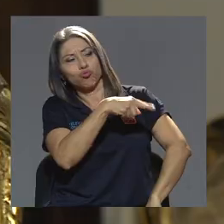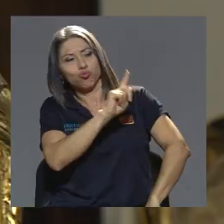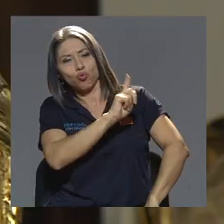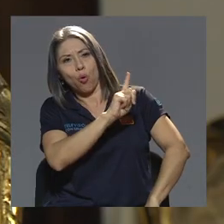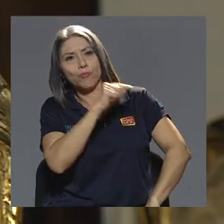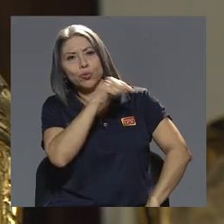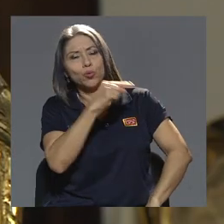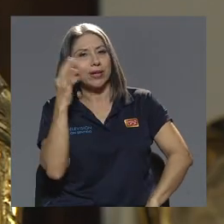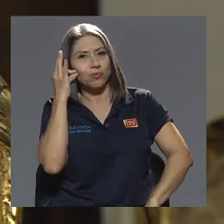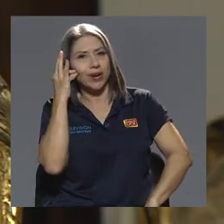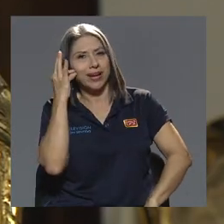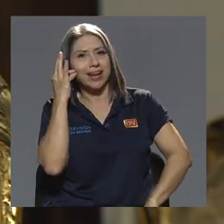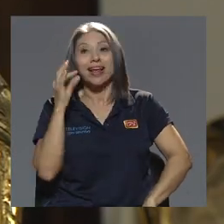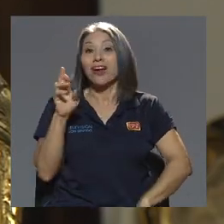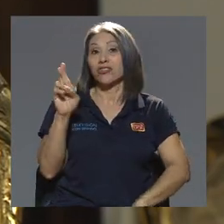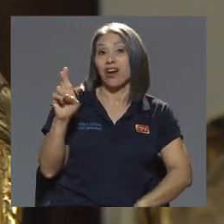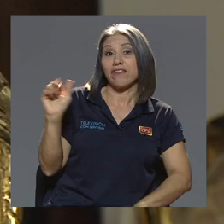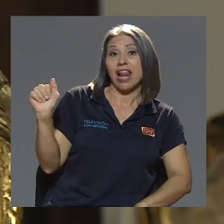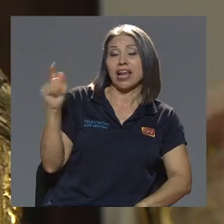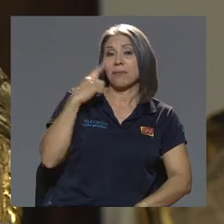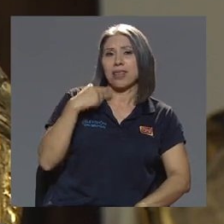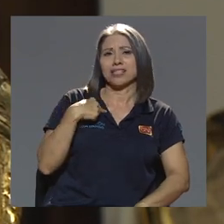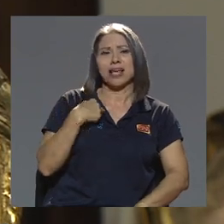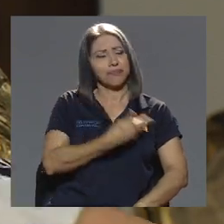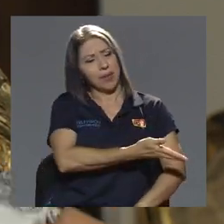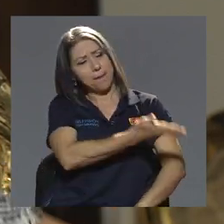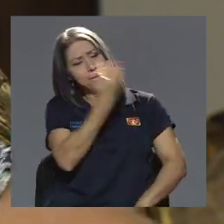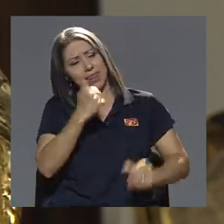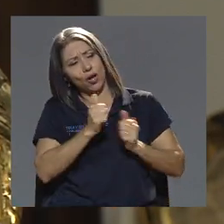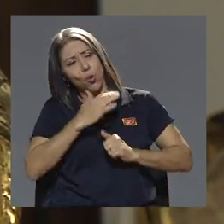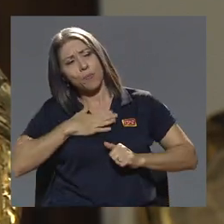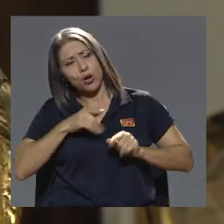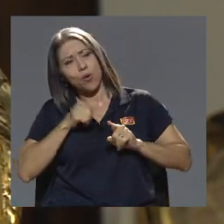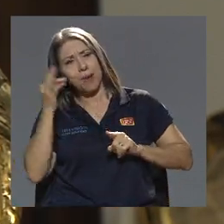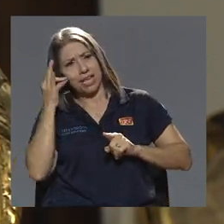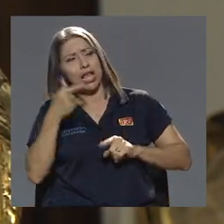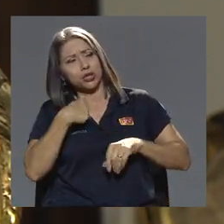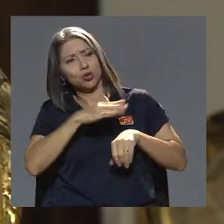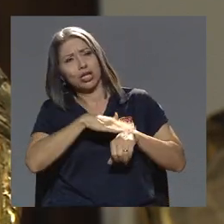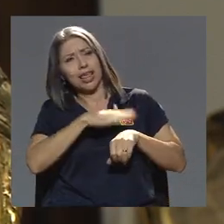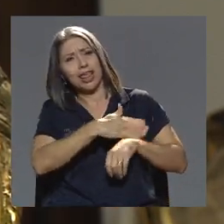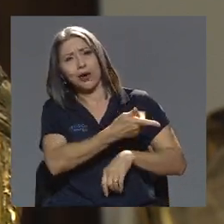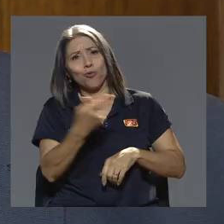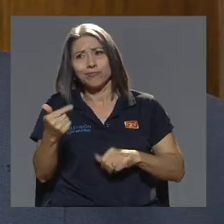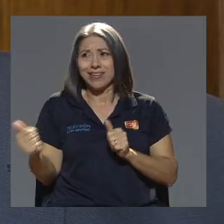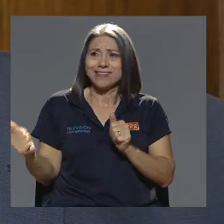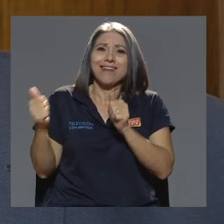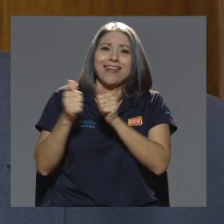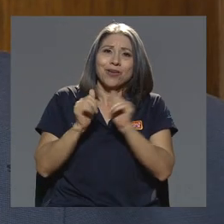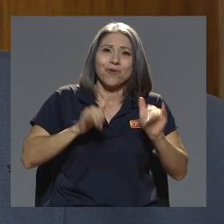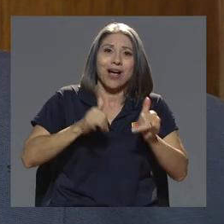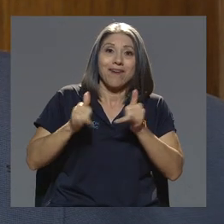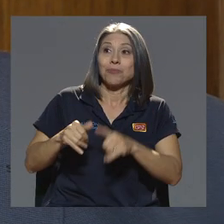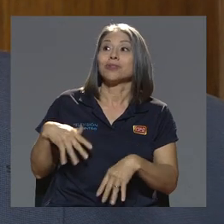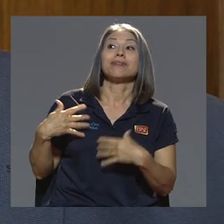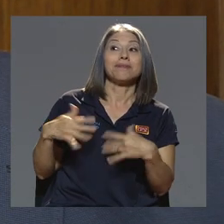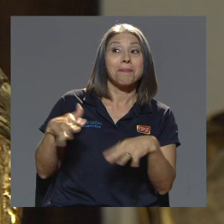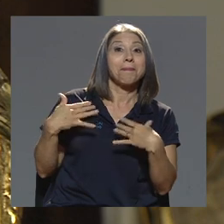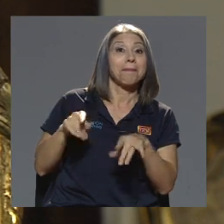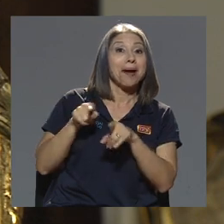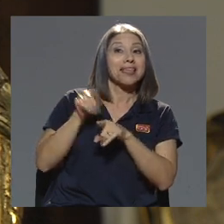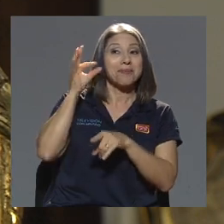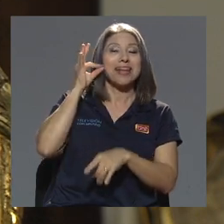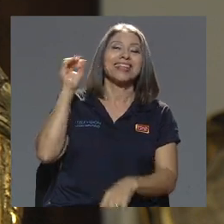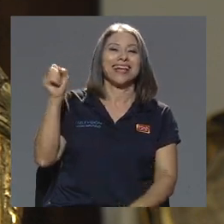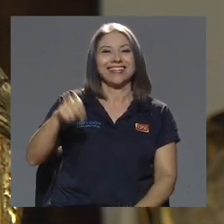tú no. Y Rafael Ángel me decía, vente conmigo, hermanita, yo sí te dejo. Y jugábamos. Vaya hermanita. Vaya hermanita, sí,